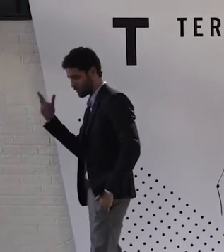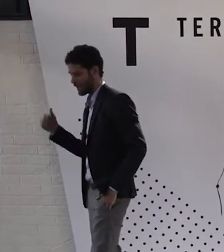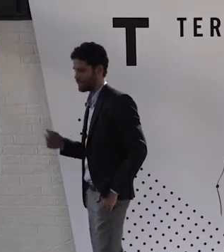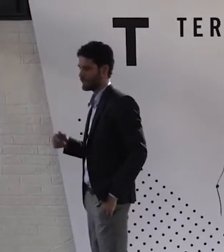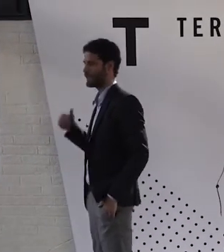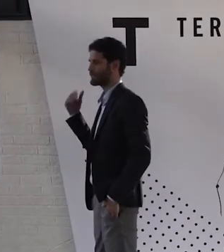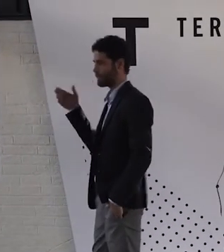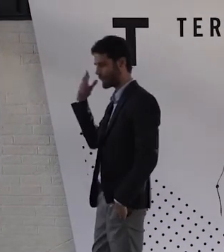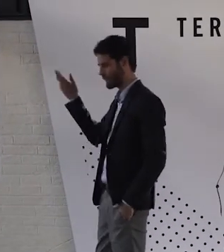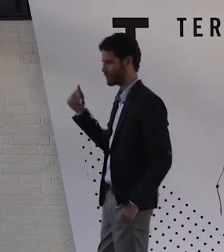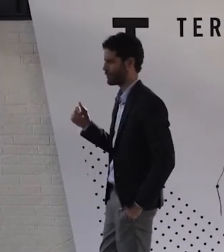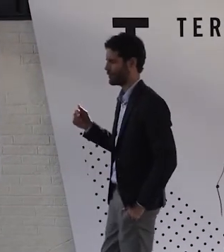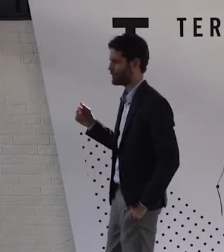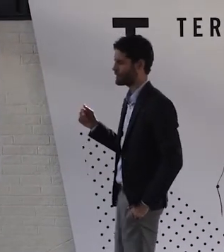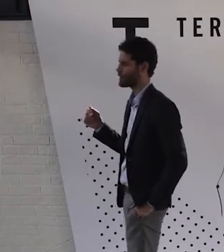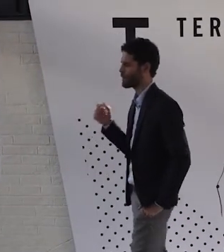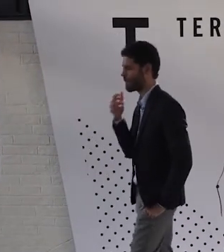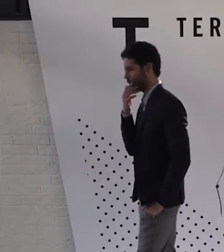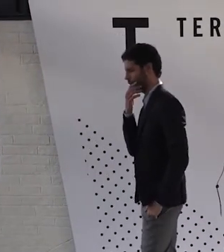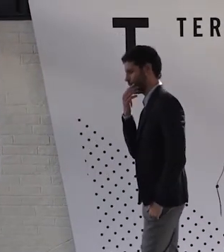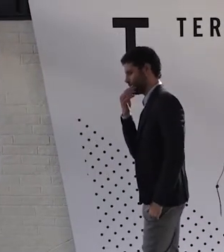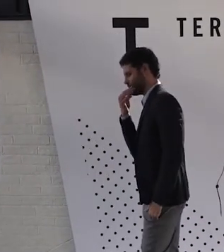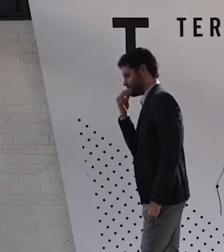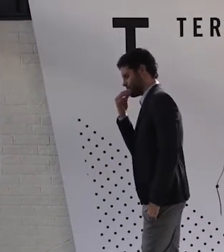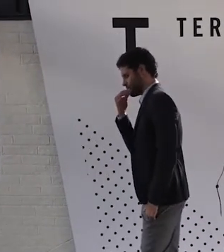Igual me voy a voltear, ve a esta página, por favor.